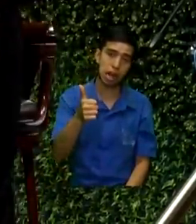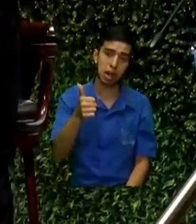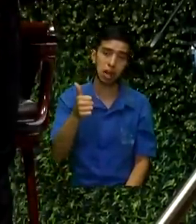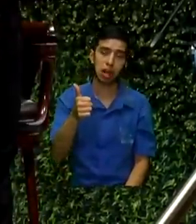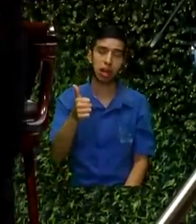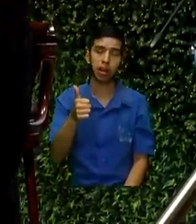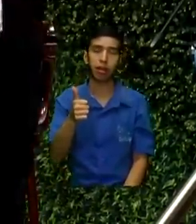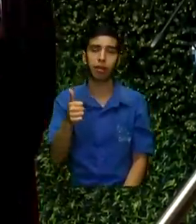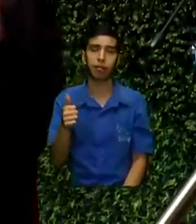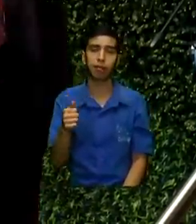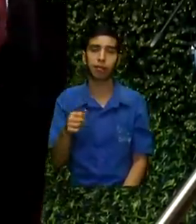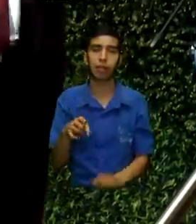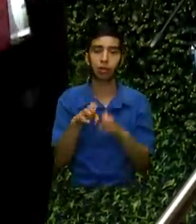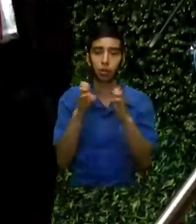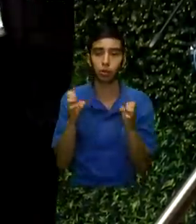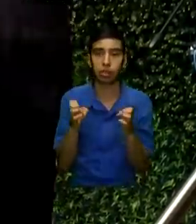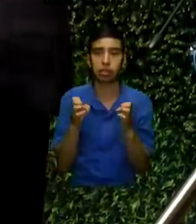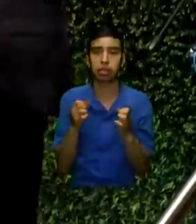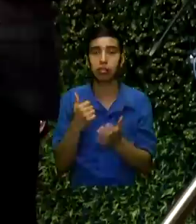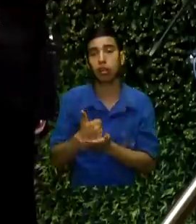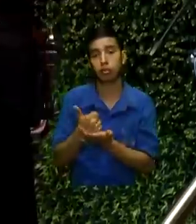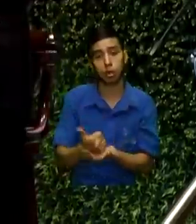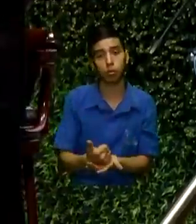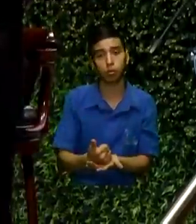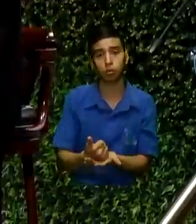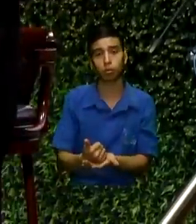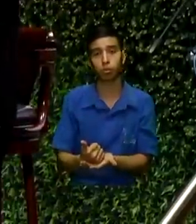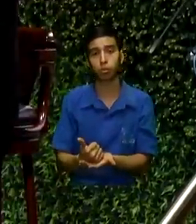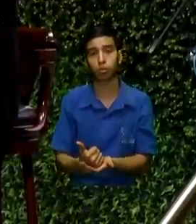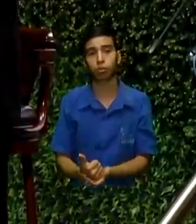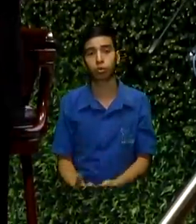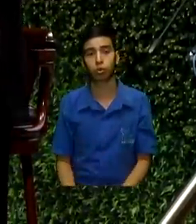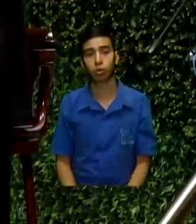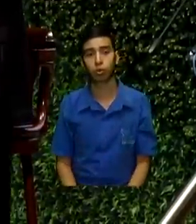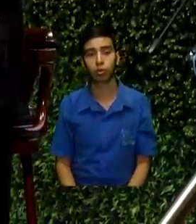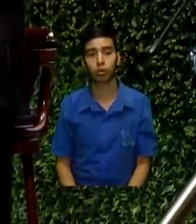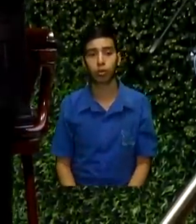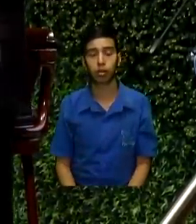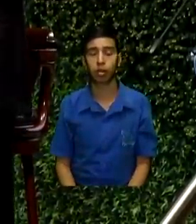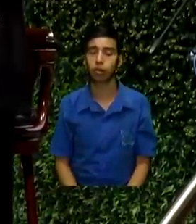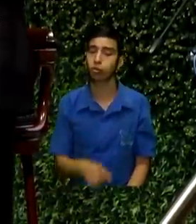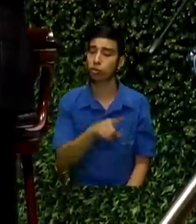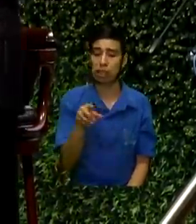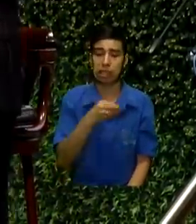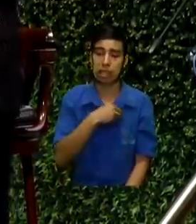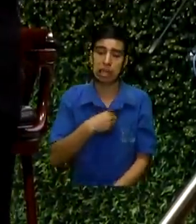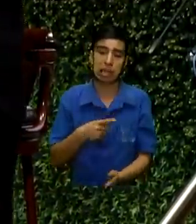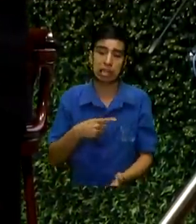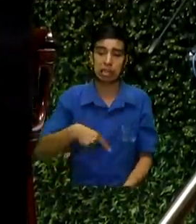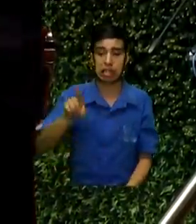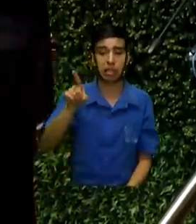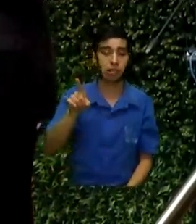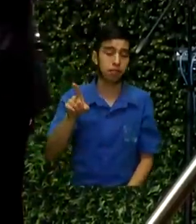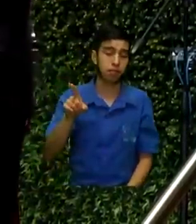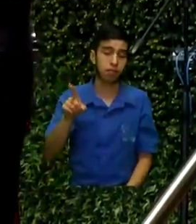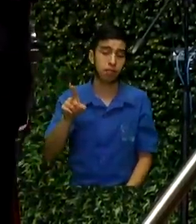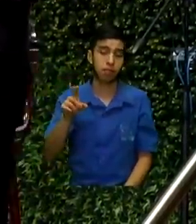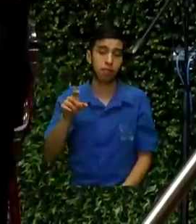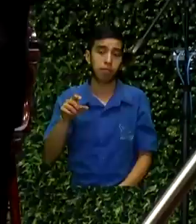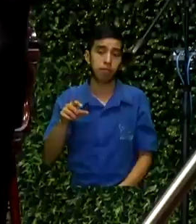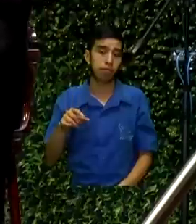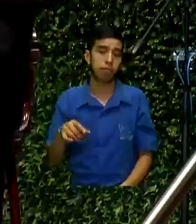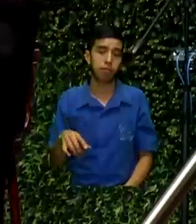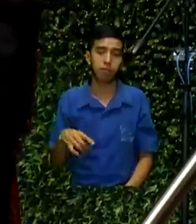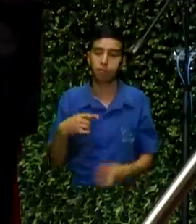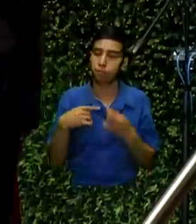el Señor me mostró que tenía que ministrar a los hermanos, entonces voy a confundir a la gente. El que quiera ir, que vaya, porque evangelísticamente es muy bueno, pero yo